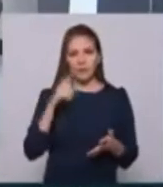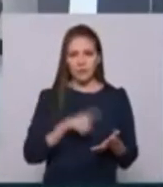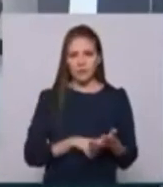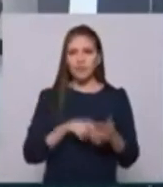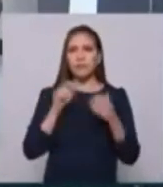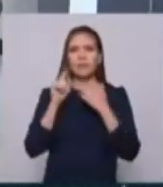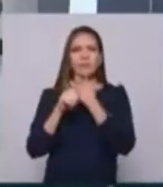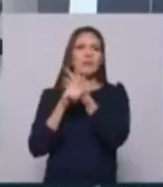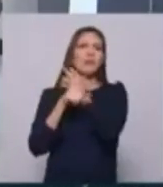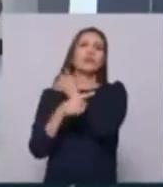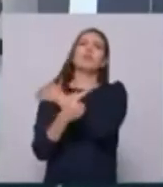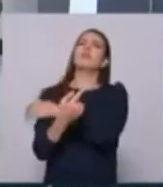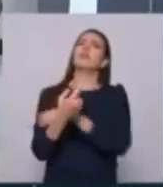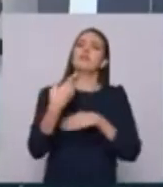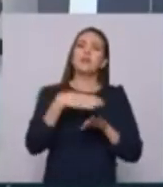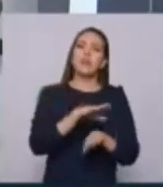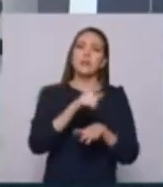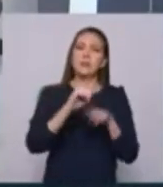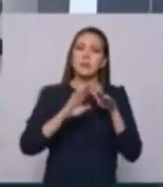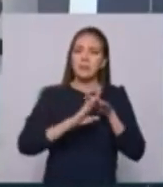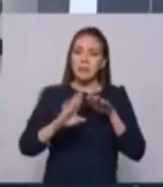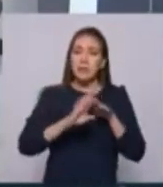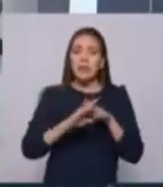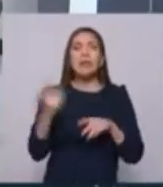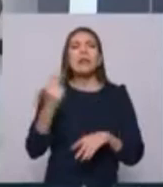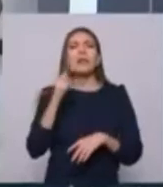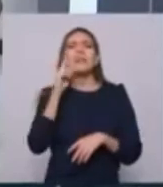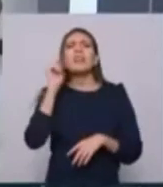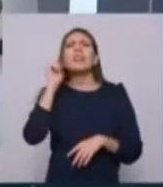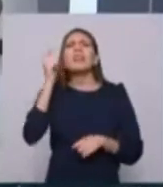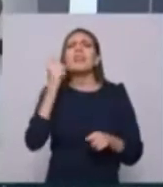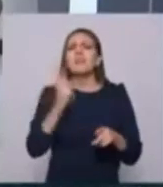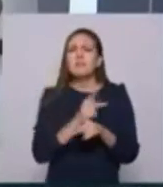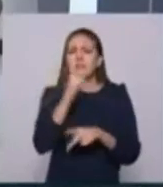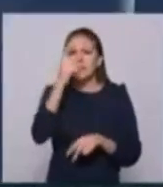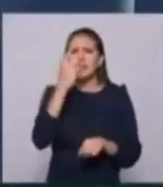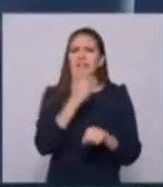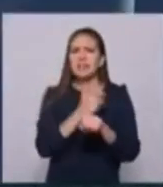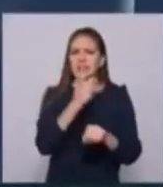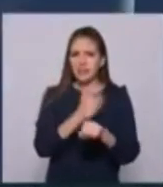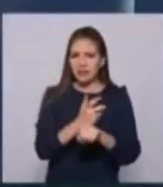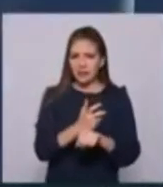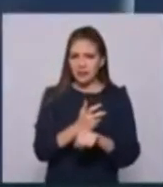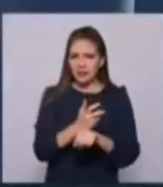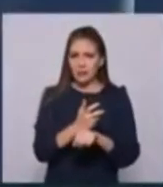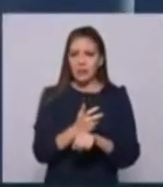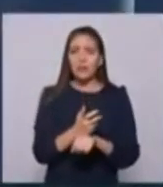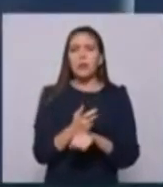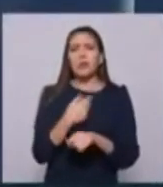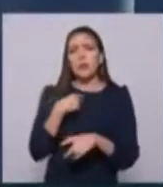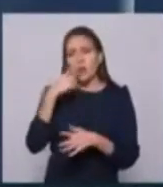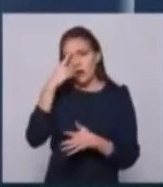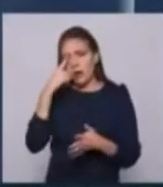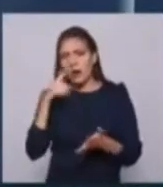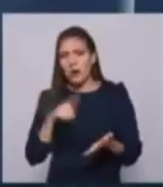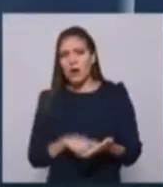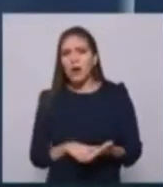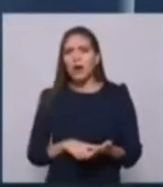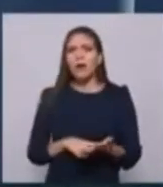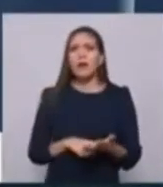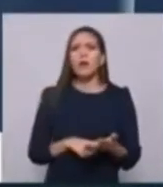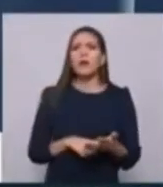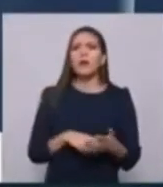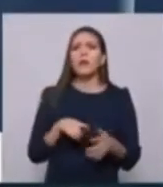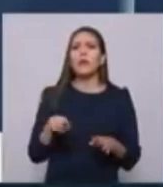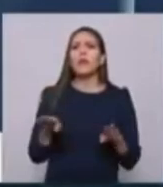política migratoria hay que ver qué es lo que está pasando con los Estados Unidos. Creo que estamos pasando con un